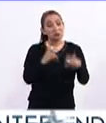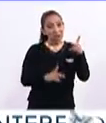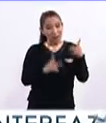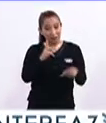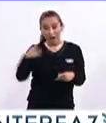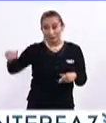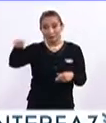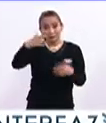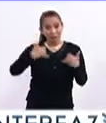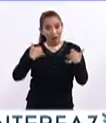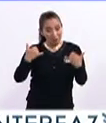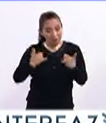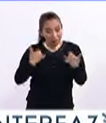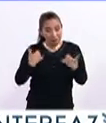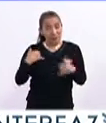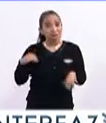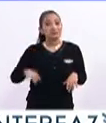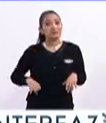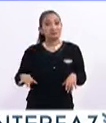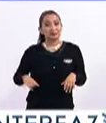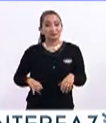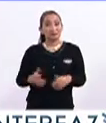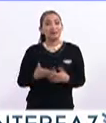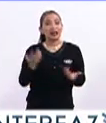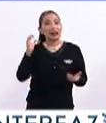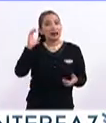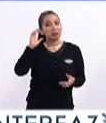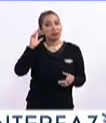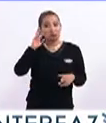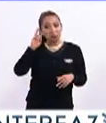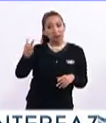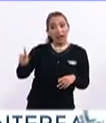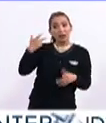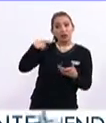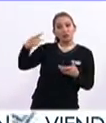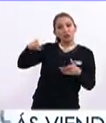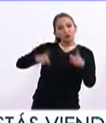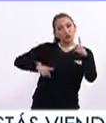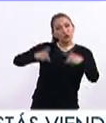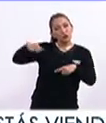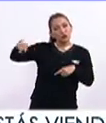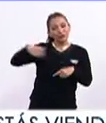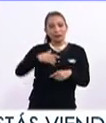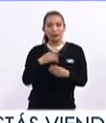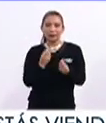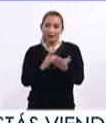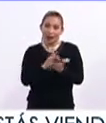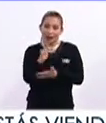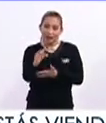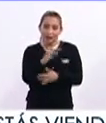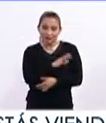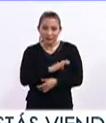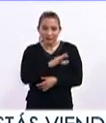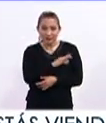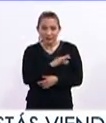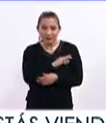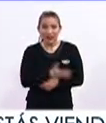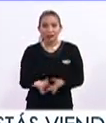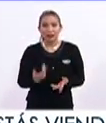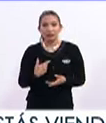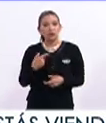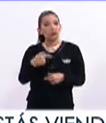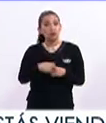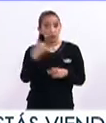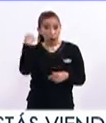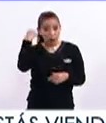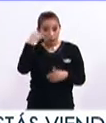conversación con los jóvenes, interesante escuchar, por supuesto, las inquietudes de ellos. Gracias, muchas felicidades. Gracias, va a estar